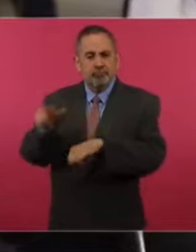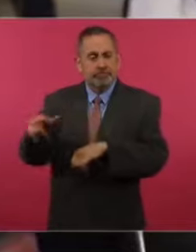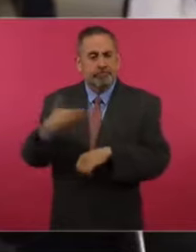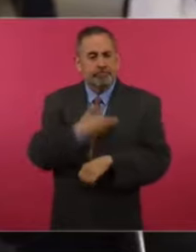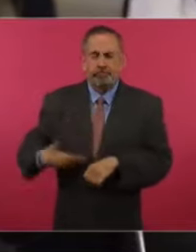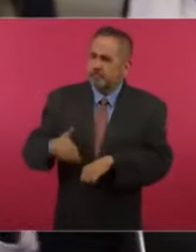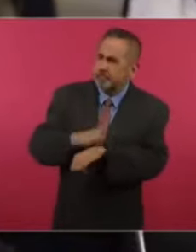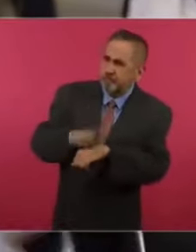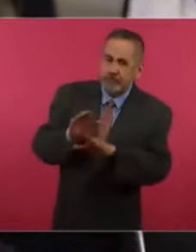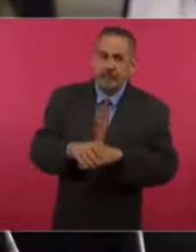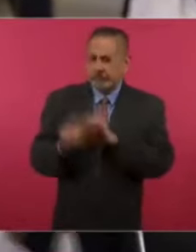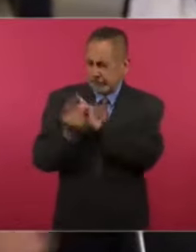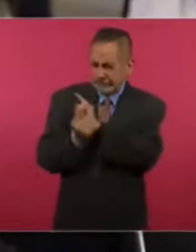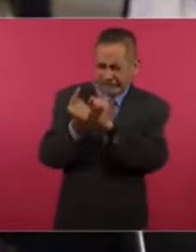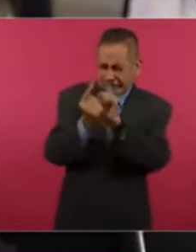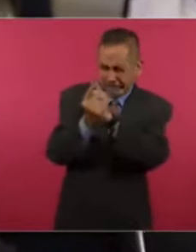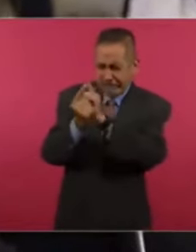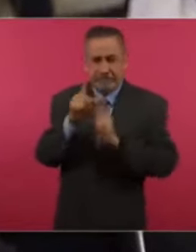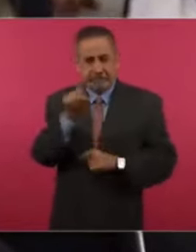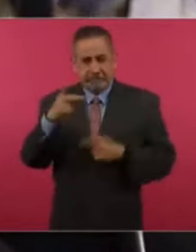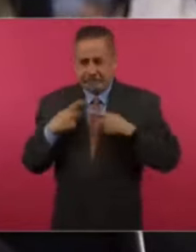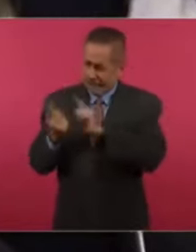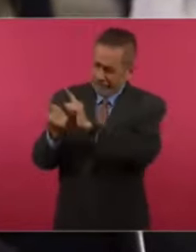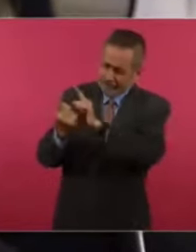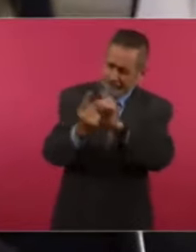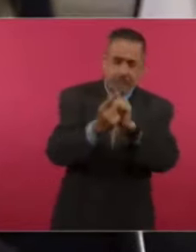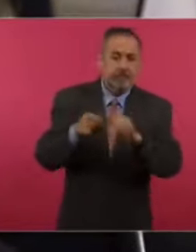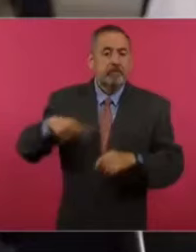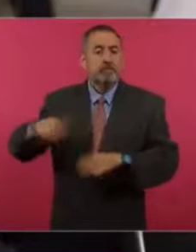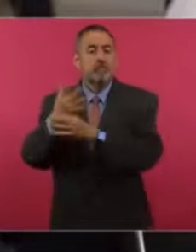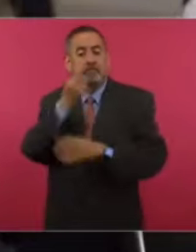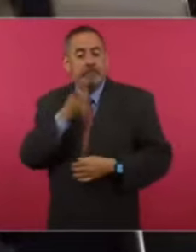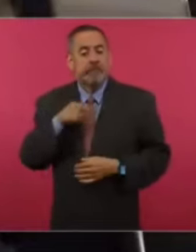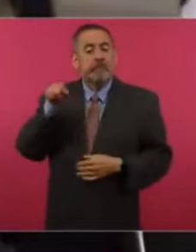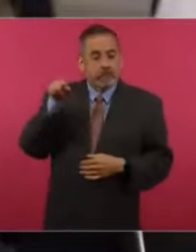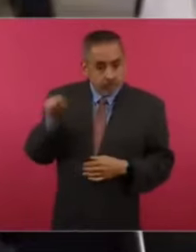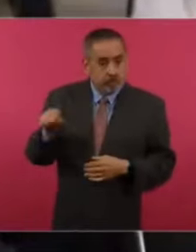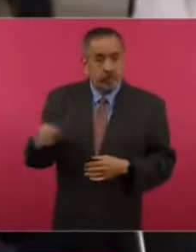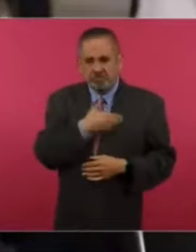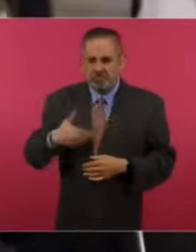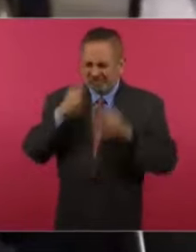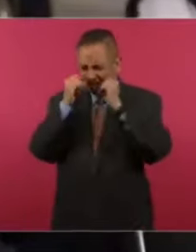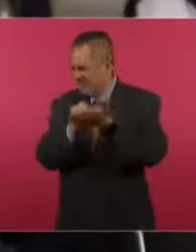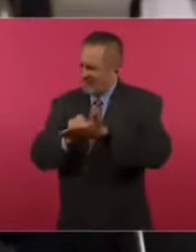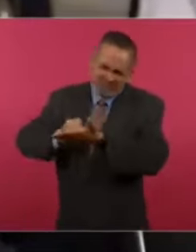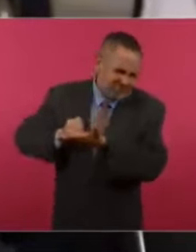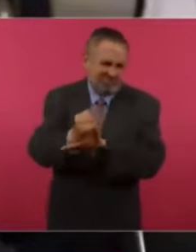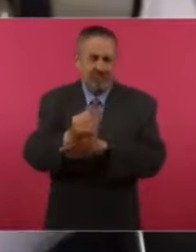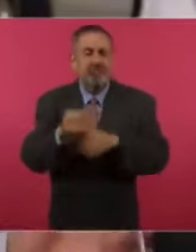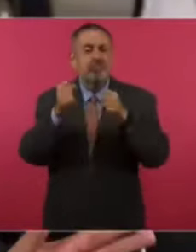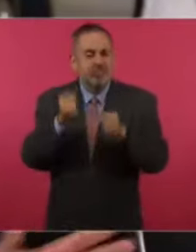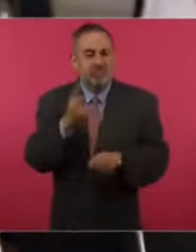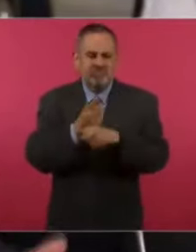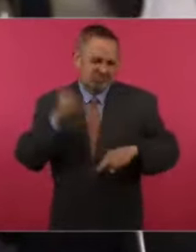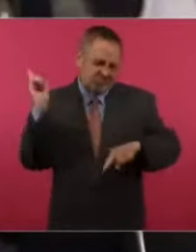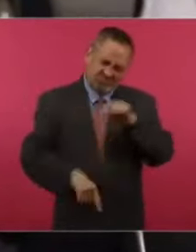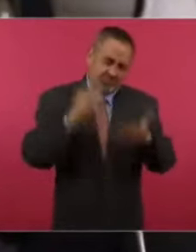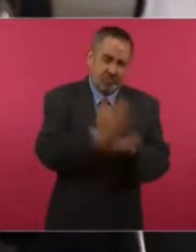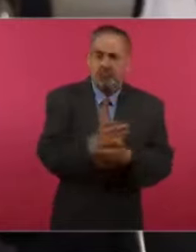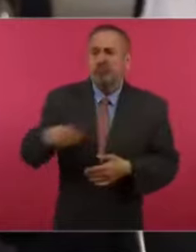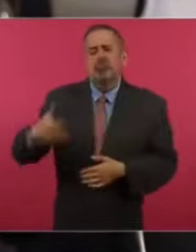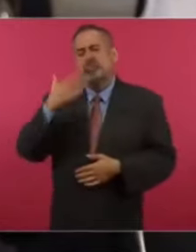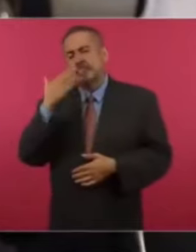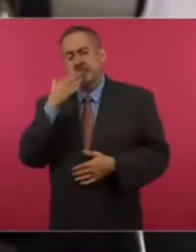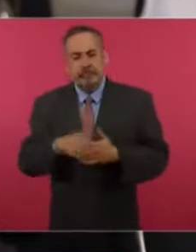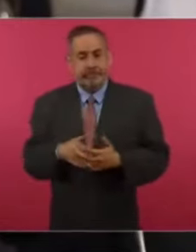Y platicando con más de 100 personas que me encontré en ese recorrido, me decían ellos que prácticamente el que él haya solucionado de tajo el tema de la inseguridad, se daban por bien servidos. Si bien El